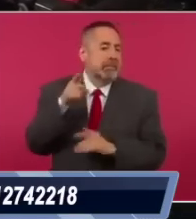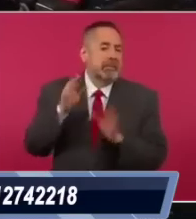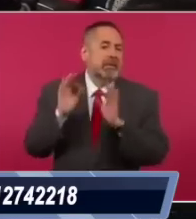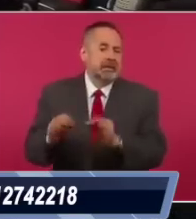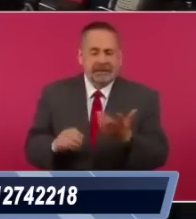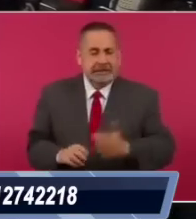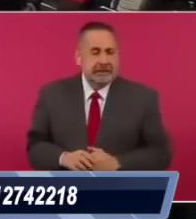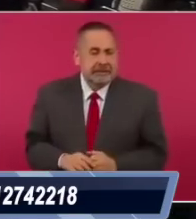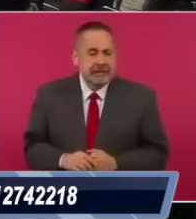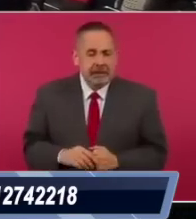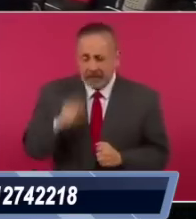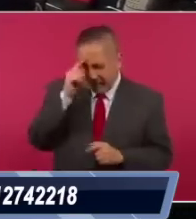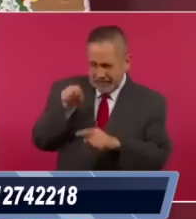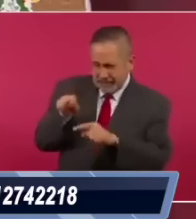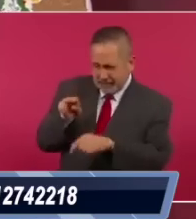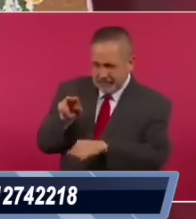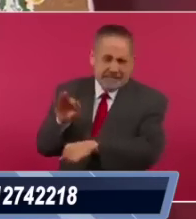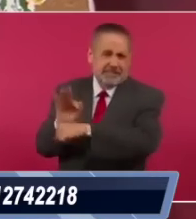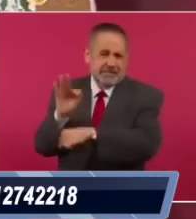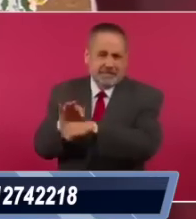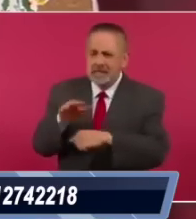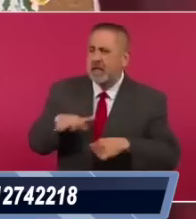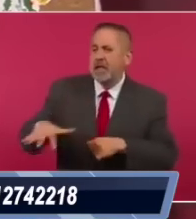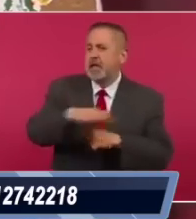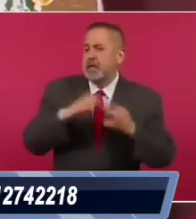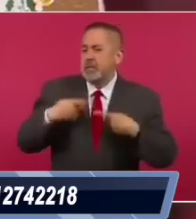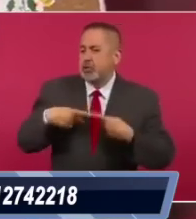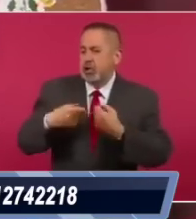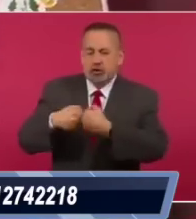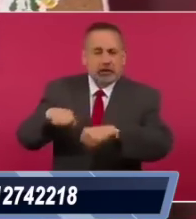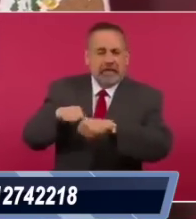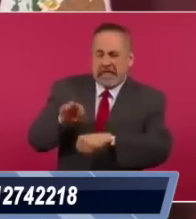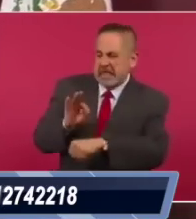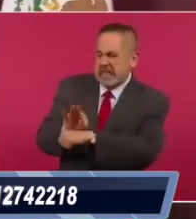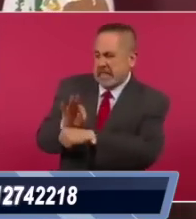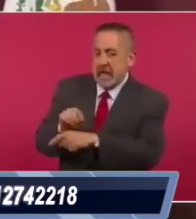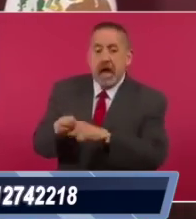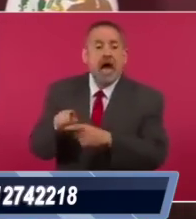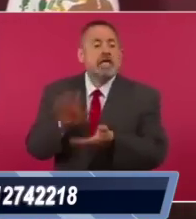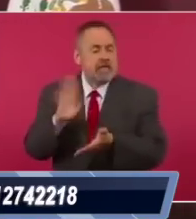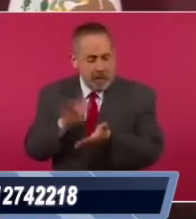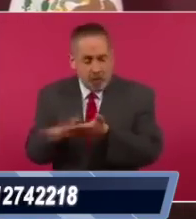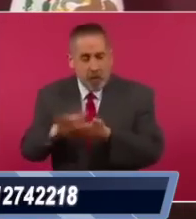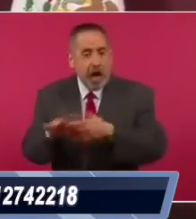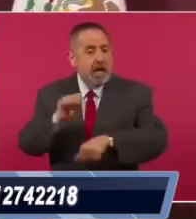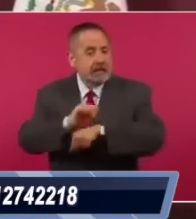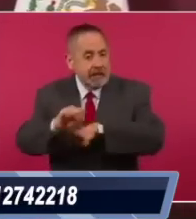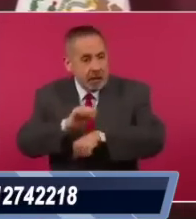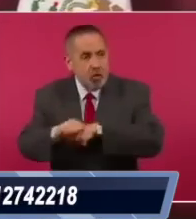y con dimensión social se ha logrado apoyar en El Salvador, en